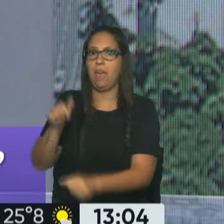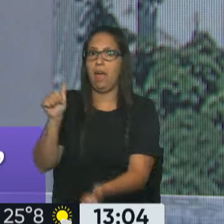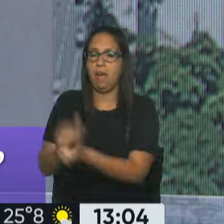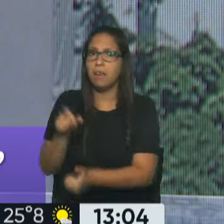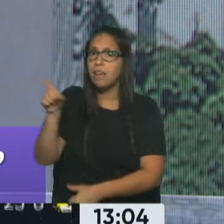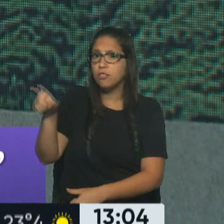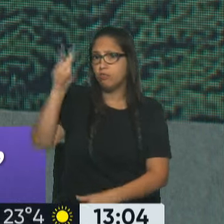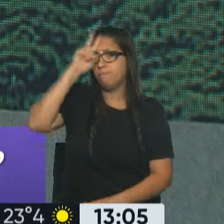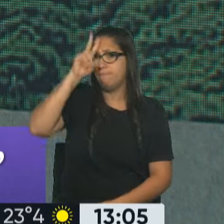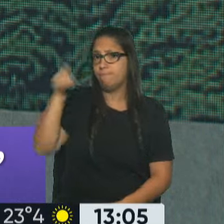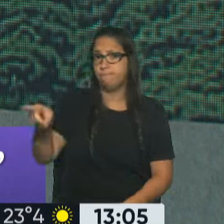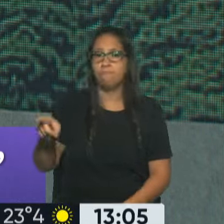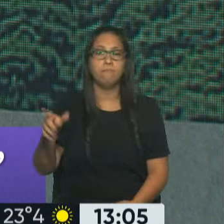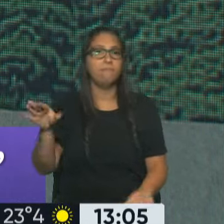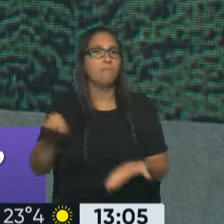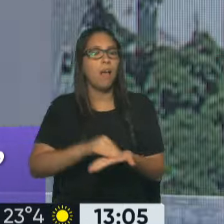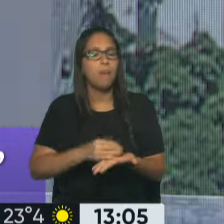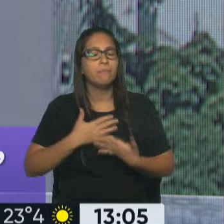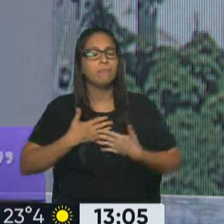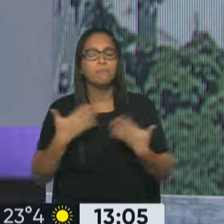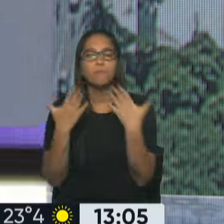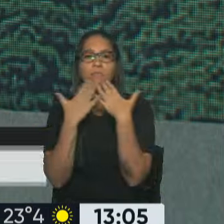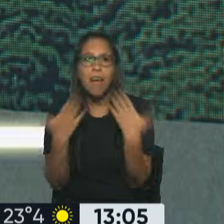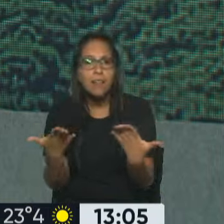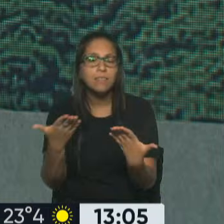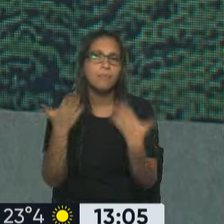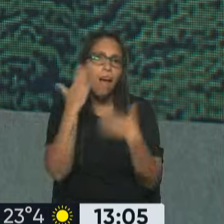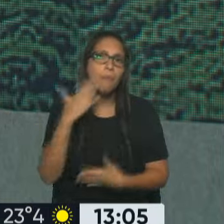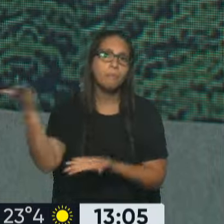respetaba. Doctor Marcelo Romero, muchas gracias. Gracias a ustedes. Muy amable Gracias. por haber venido. Un placer. Hasta pronto.